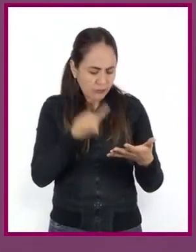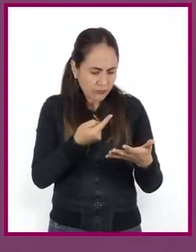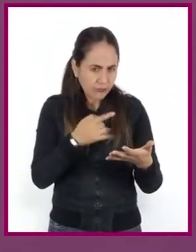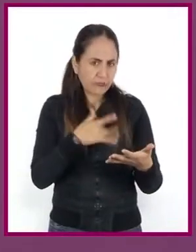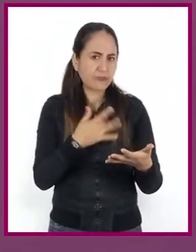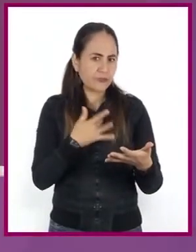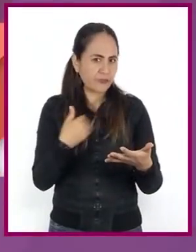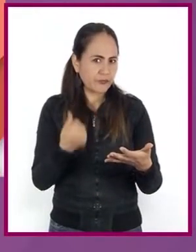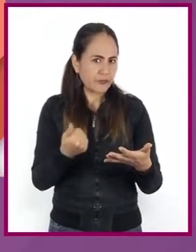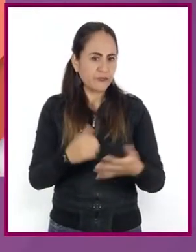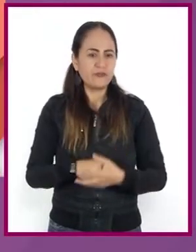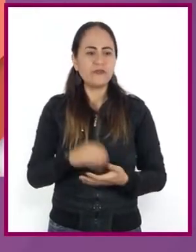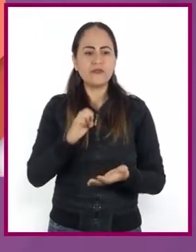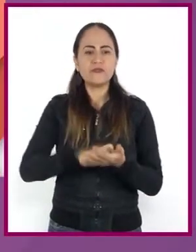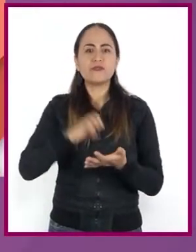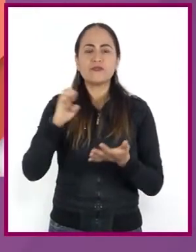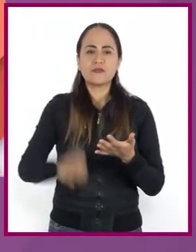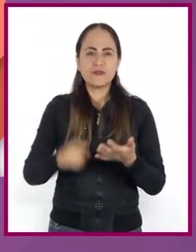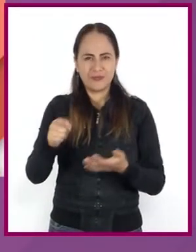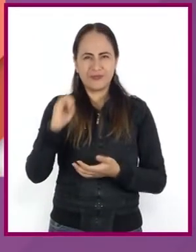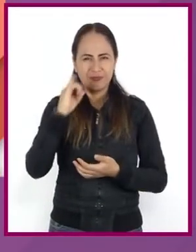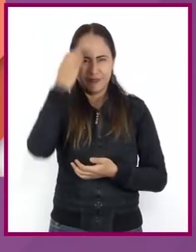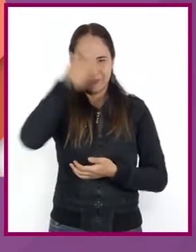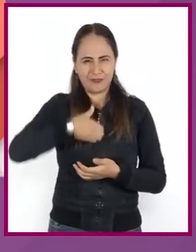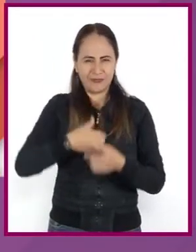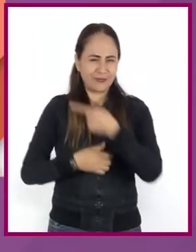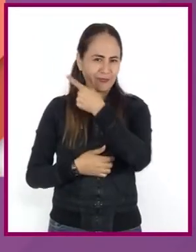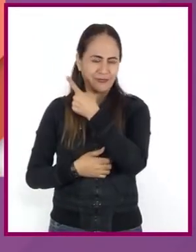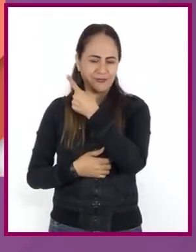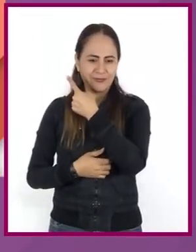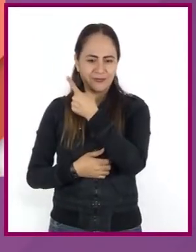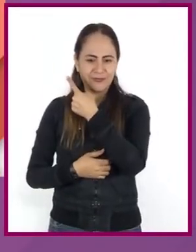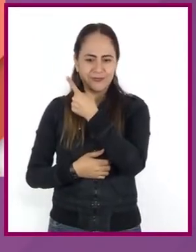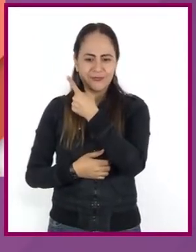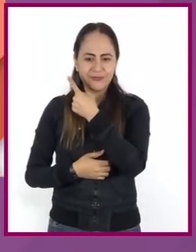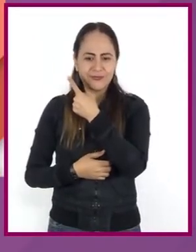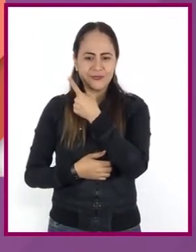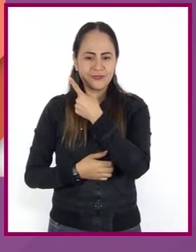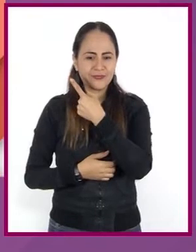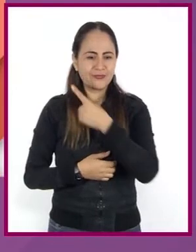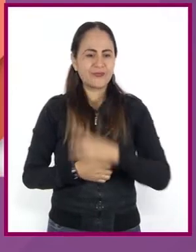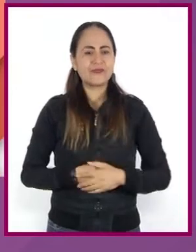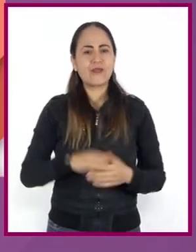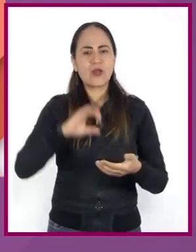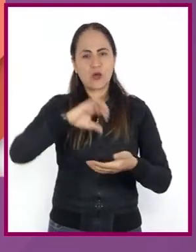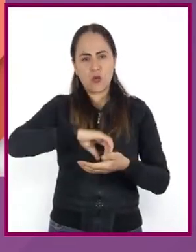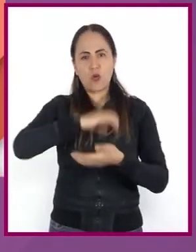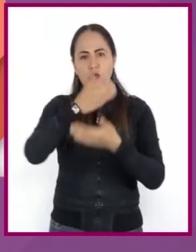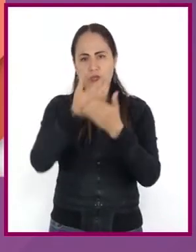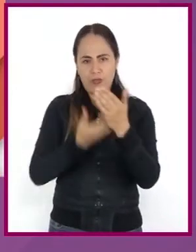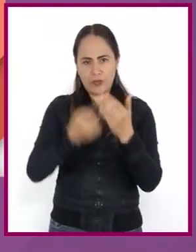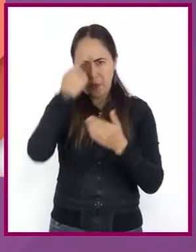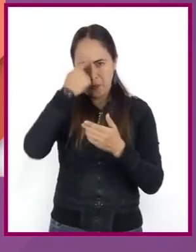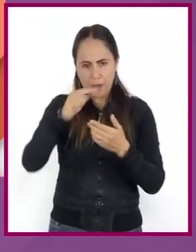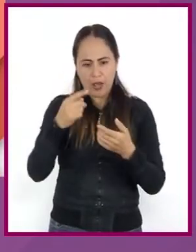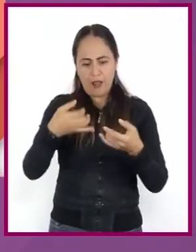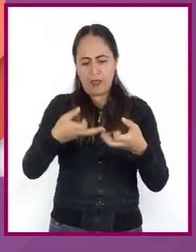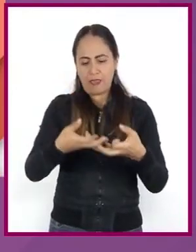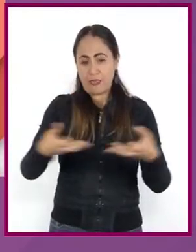Como ejemplo, observen esta imagen, en la cual se nos presenta un fragmento de un contrato de la compra-venta de un